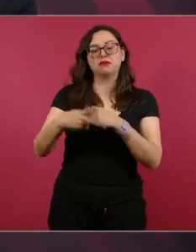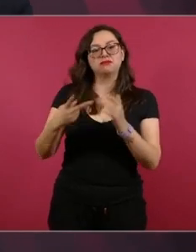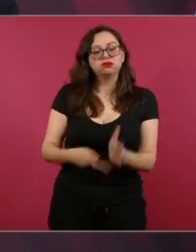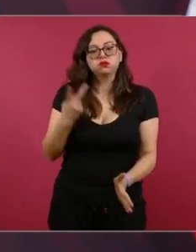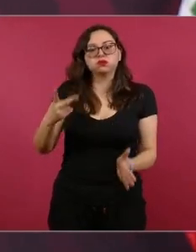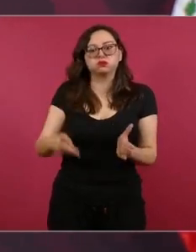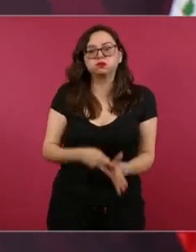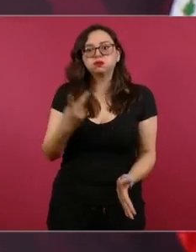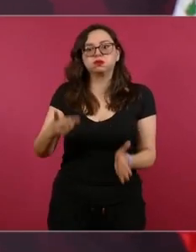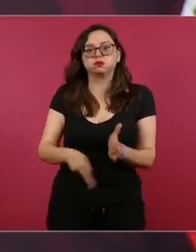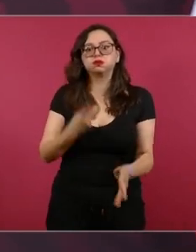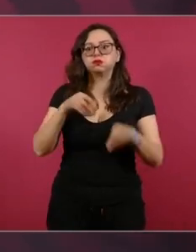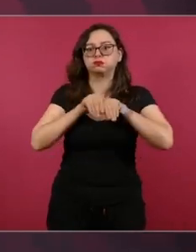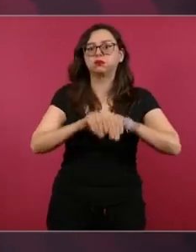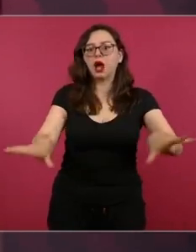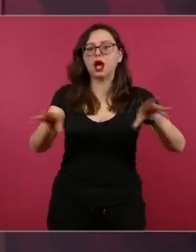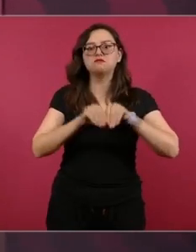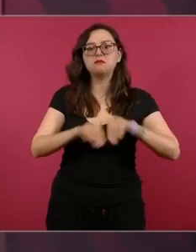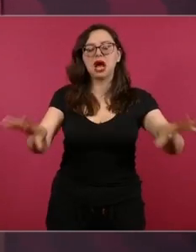El Consejo Coordinador Empresarial,